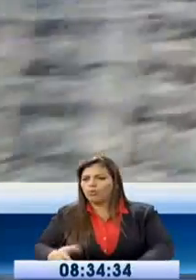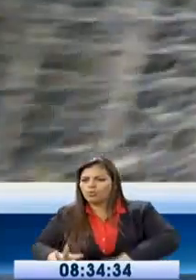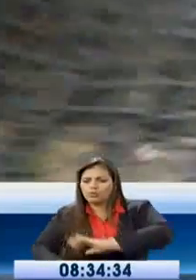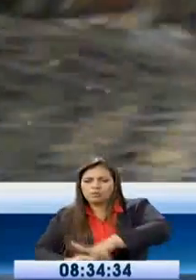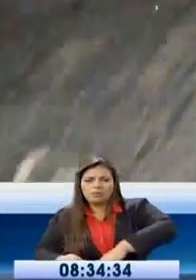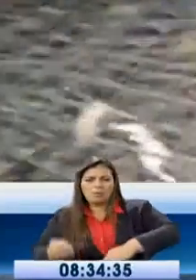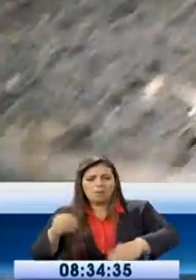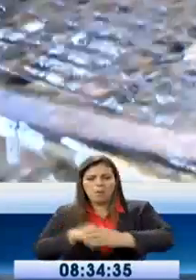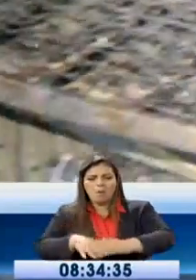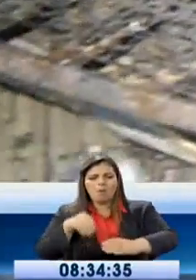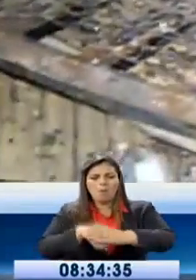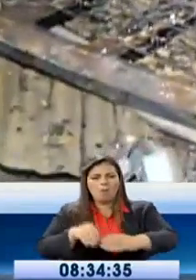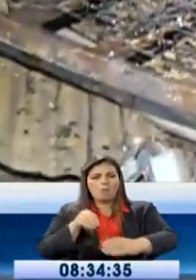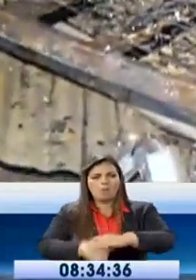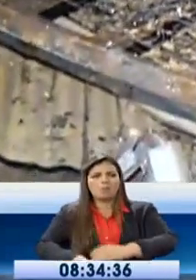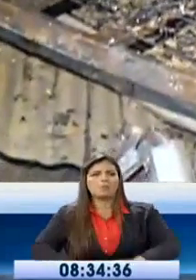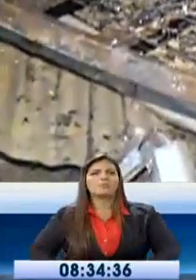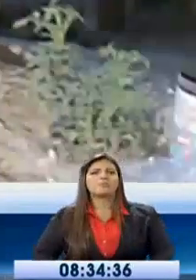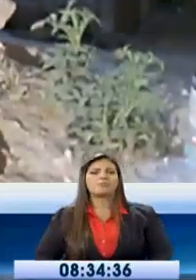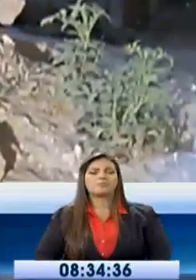robadas.